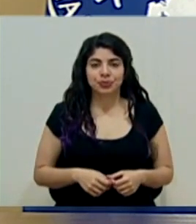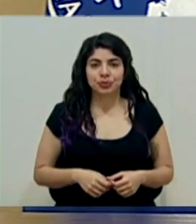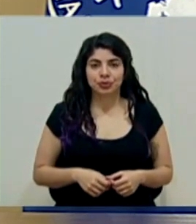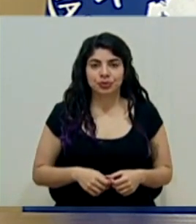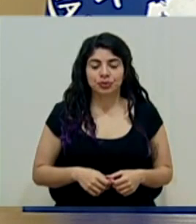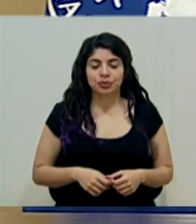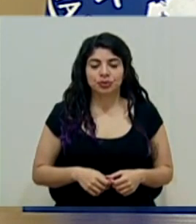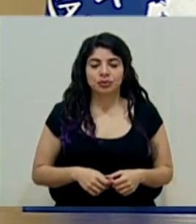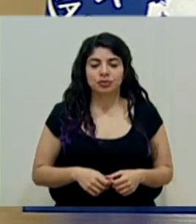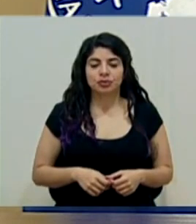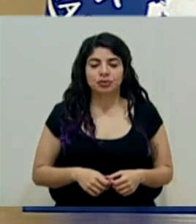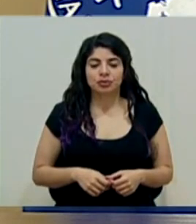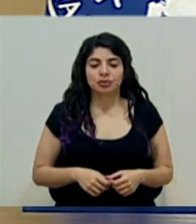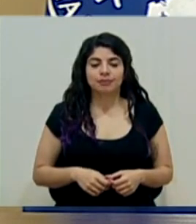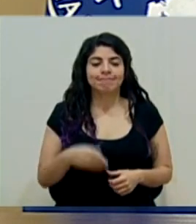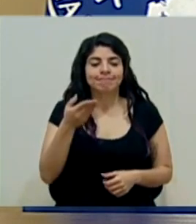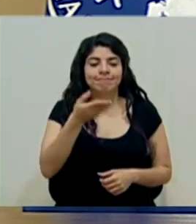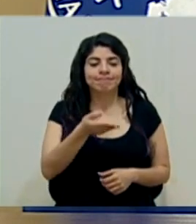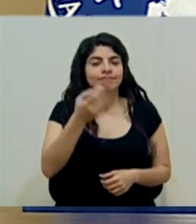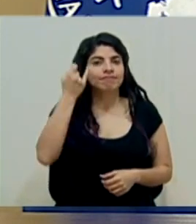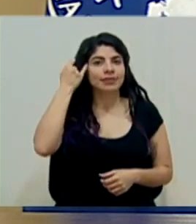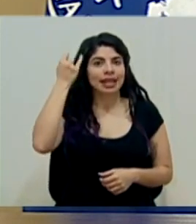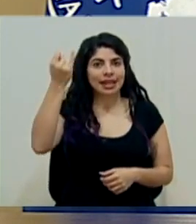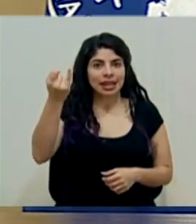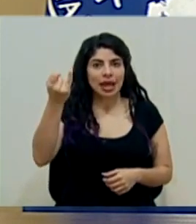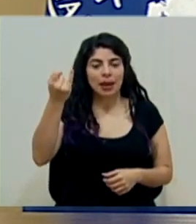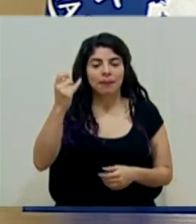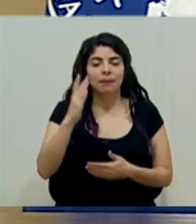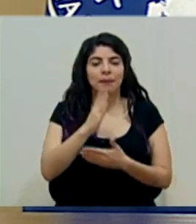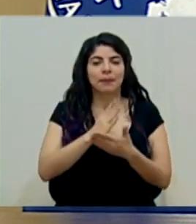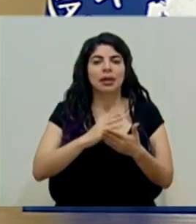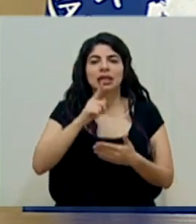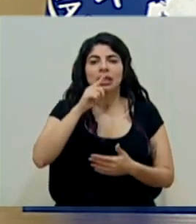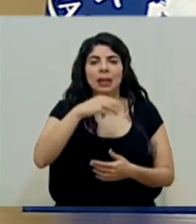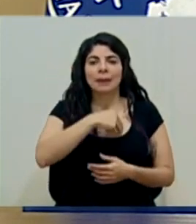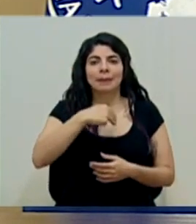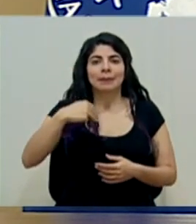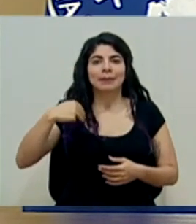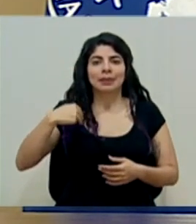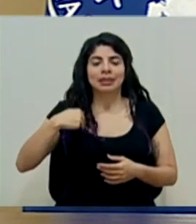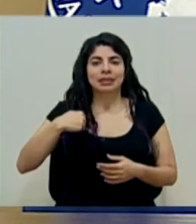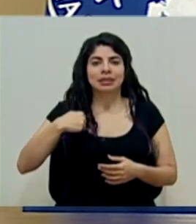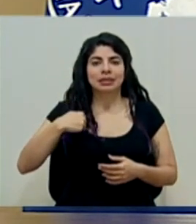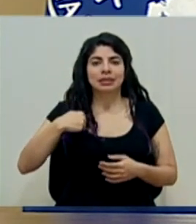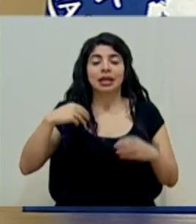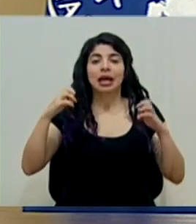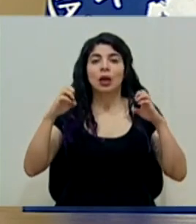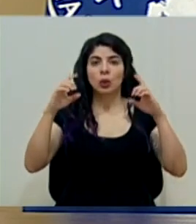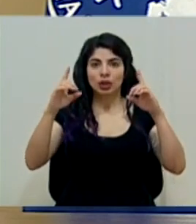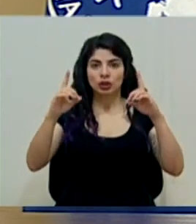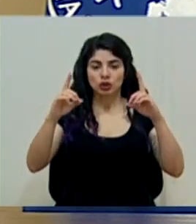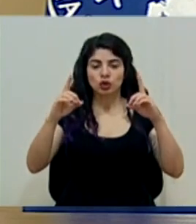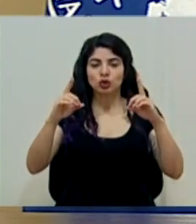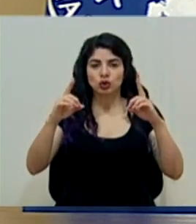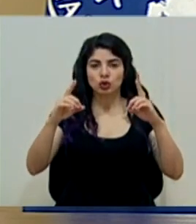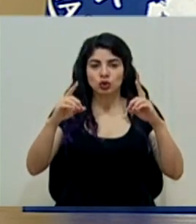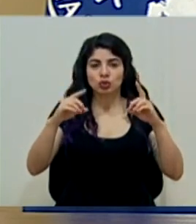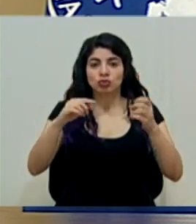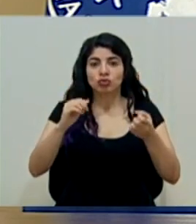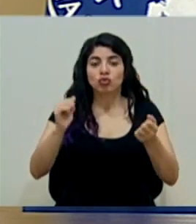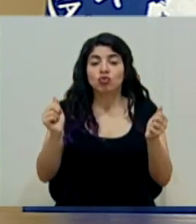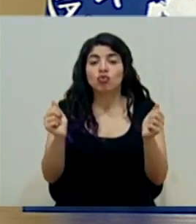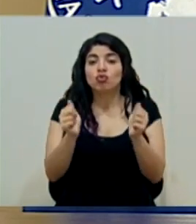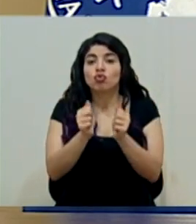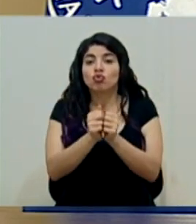está esta iniciativa desde el Ministerio de Educación en